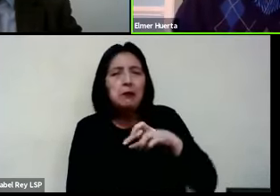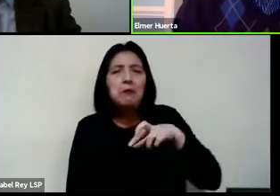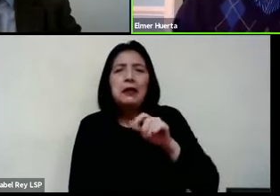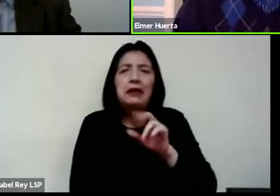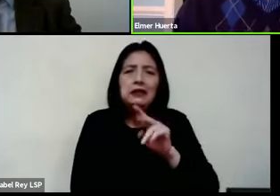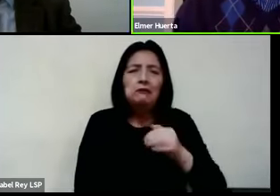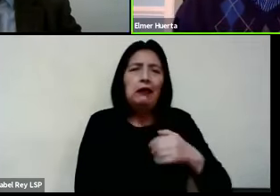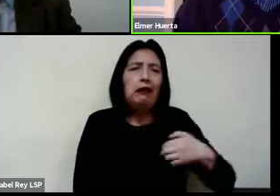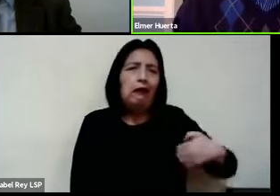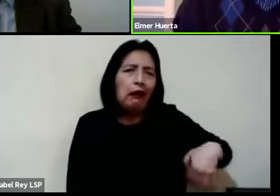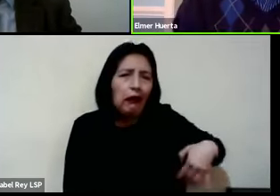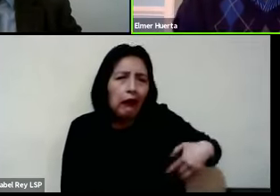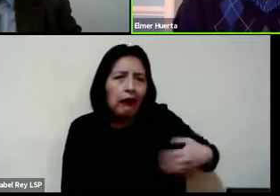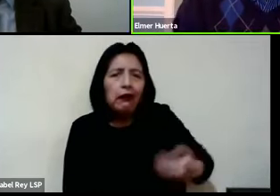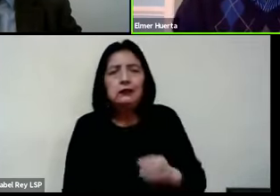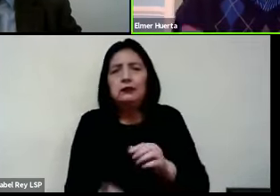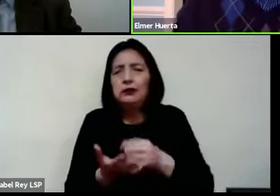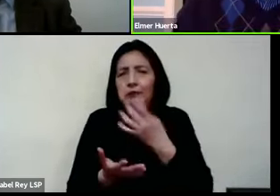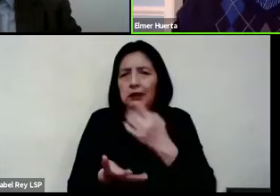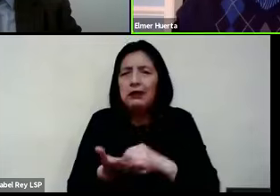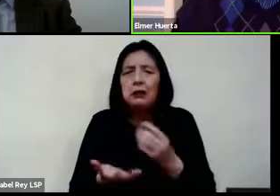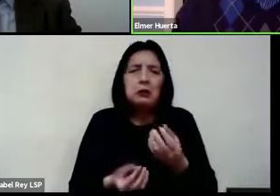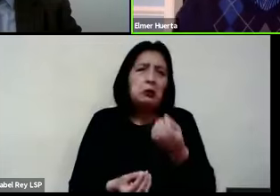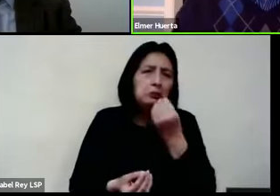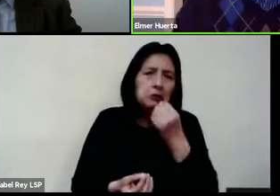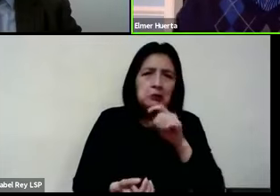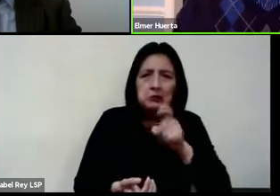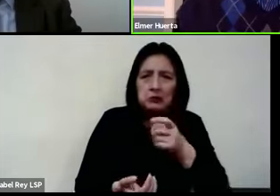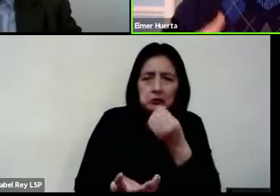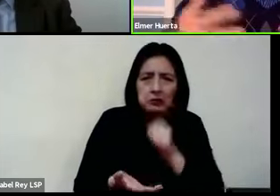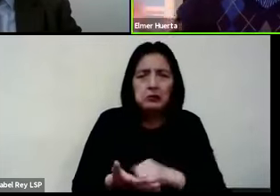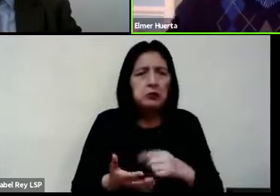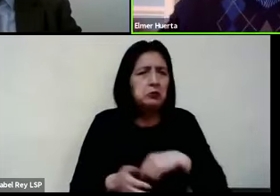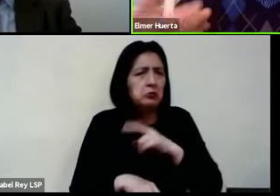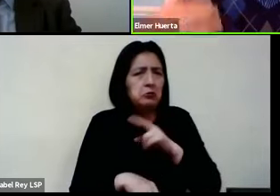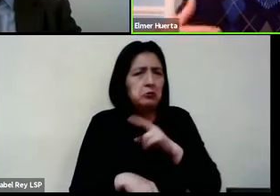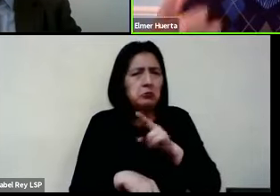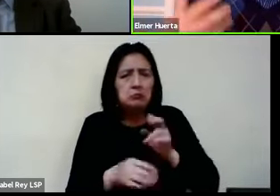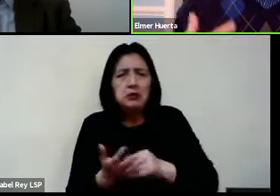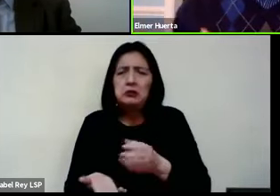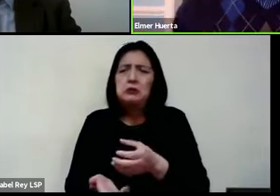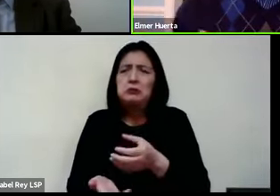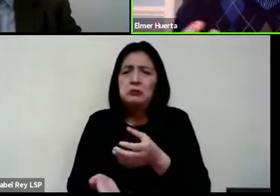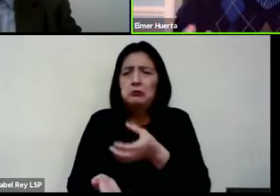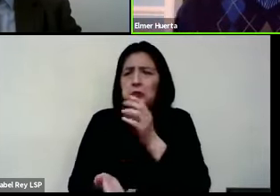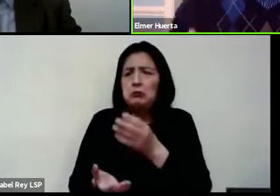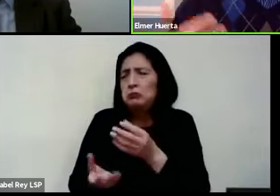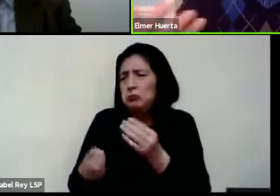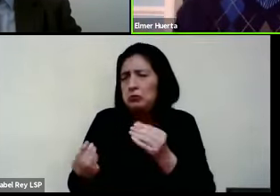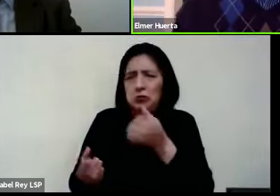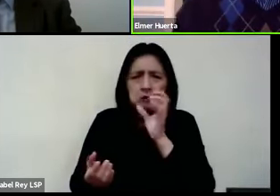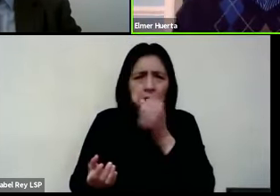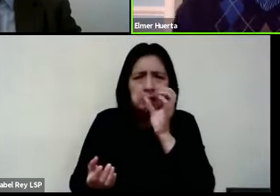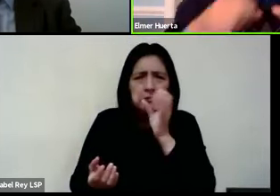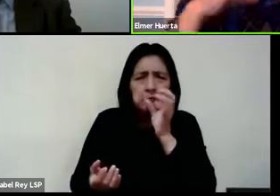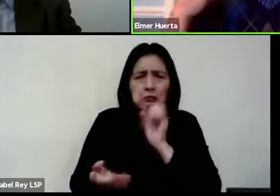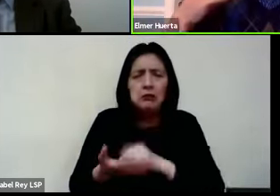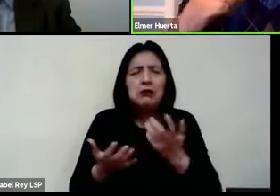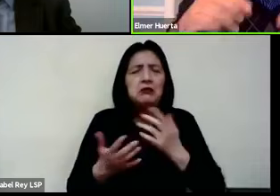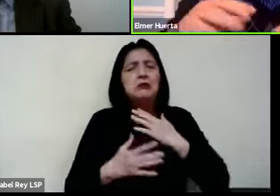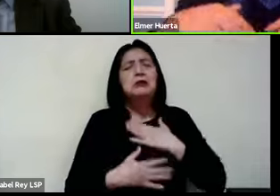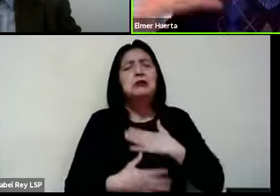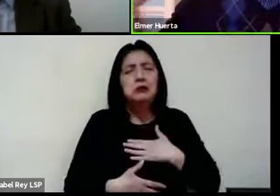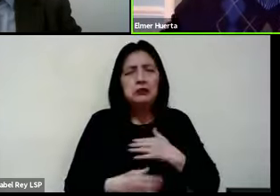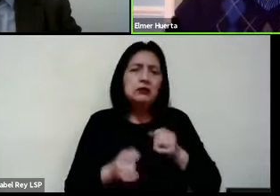diarreas, tomará algo para la diarrea, comerá lo que tiene que comer, la comida normal, tomará la abundante cantidad de líquidos, reposará